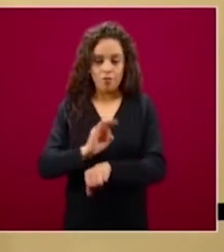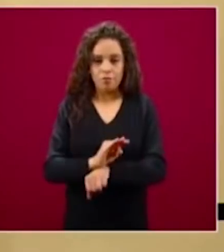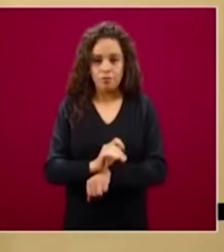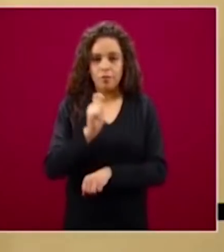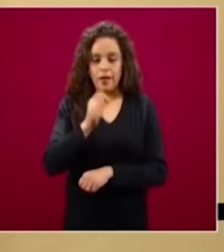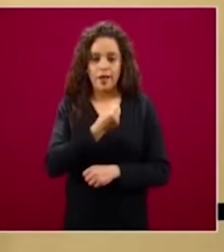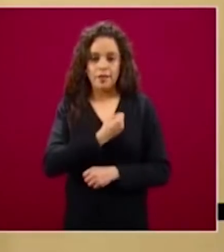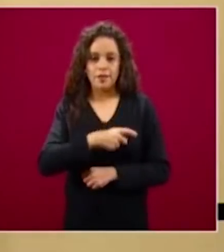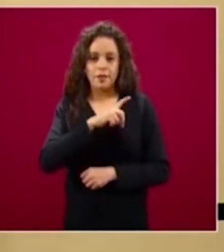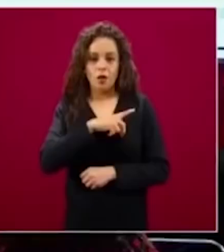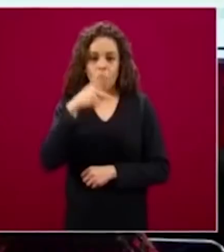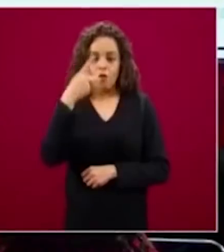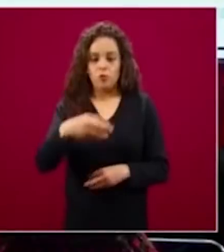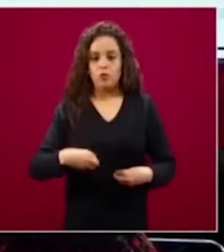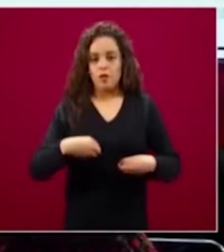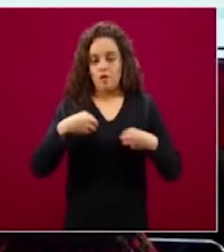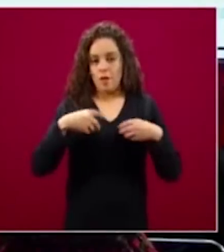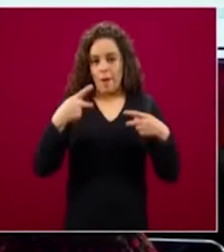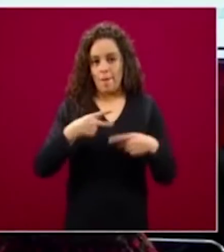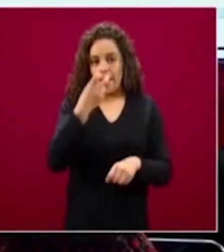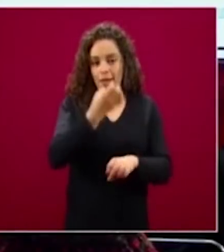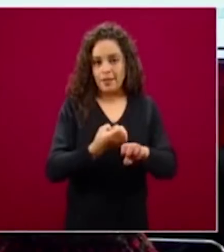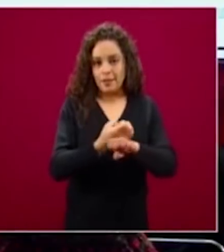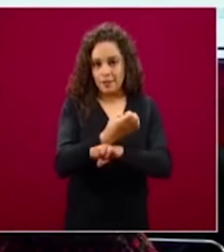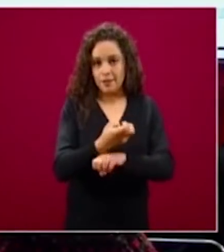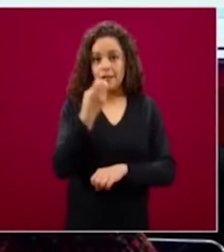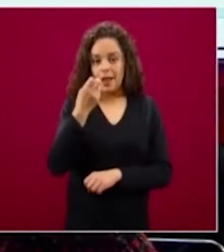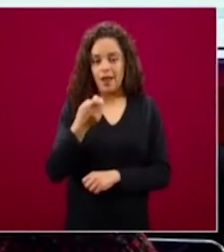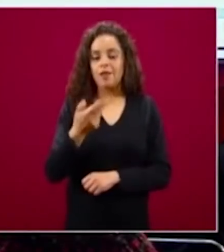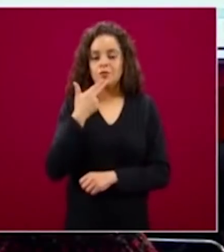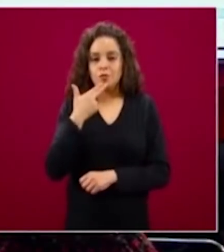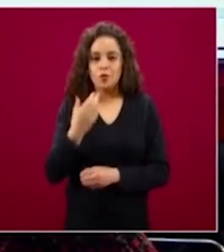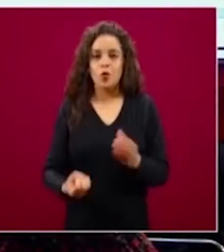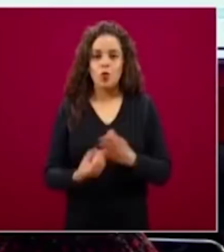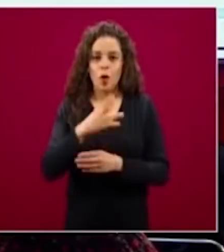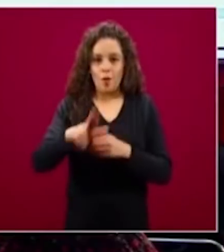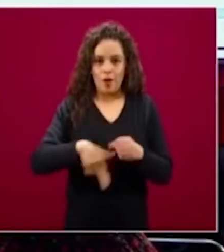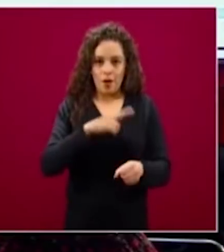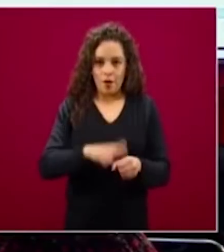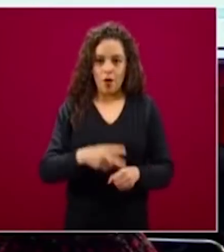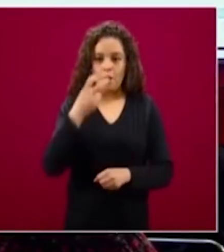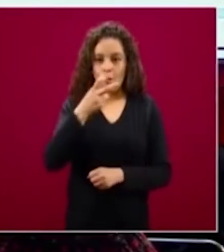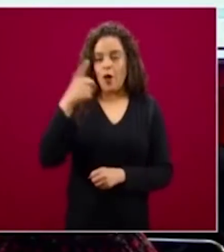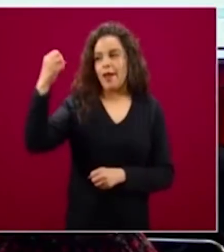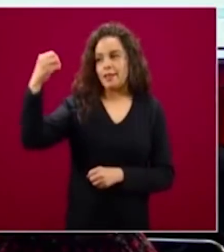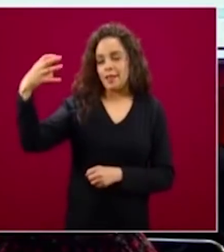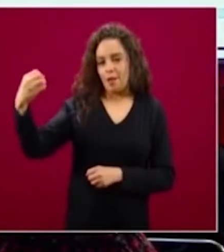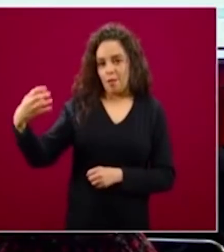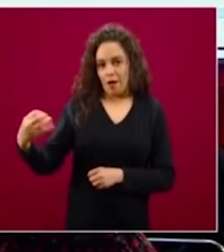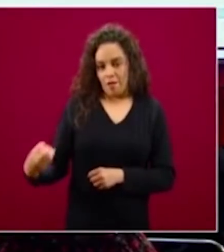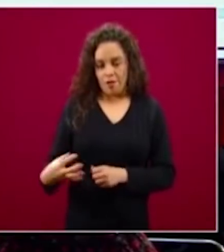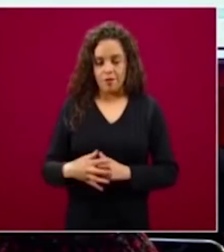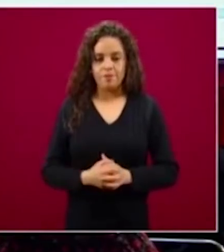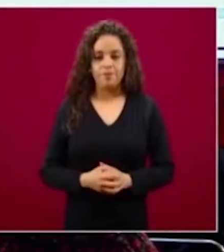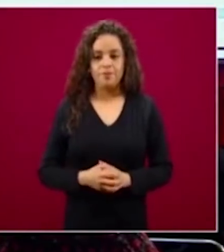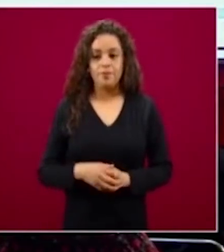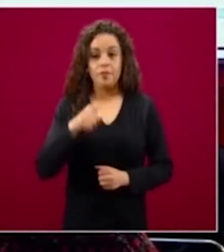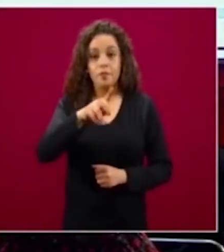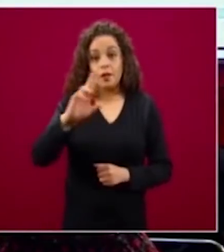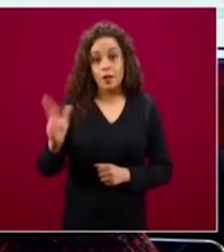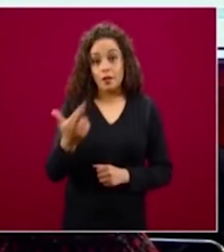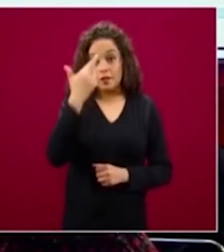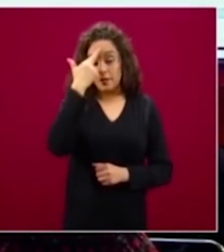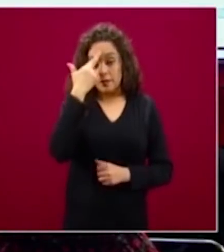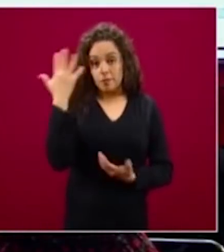objetivo ahora de la nueva normalidad y por eso los semáforos que aparecen en los días, recordando que para esta